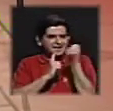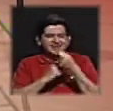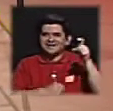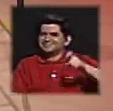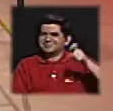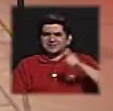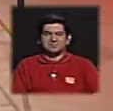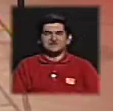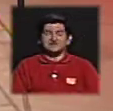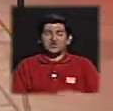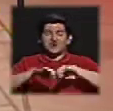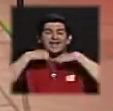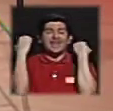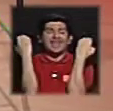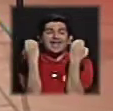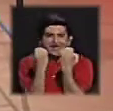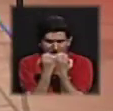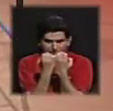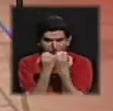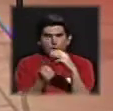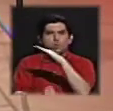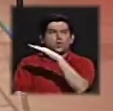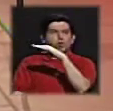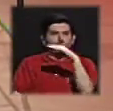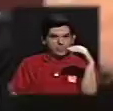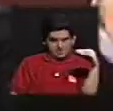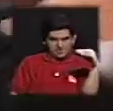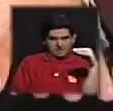necesitaban para que los equipos y las